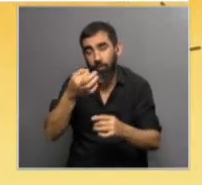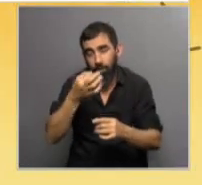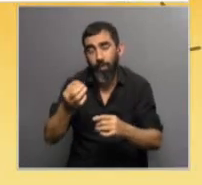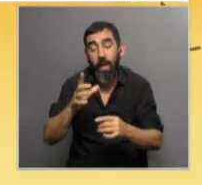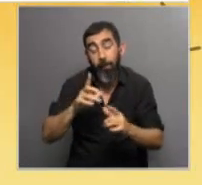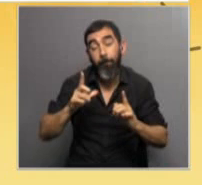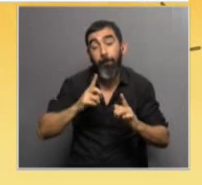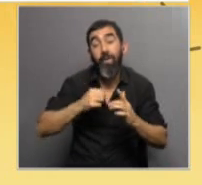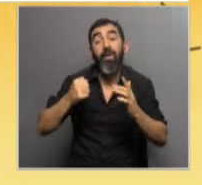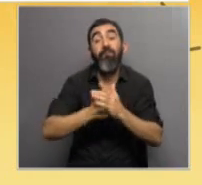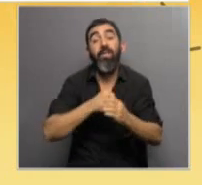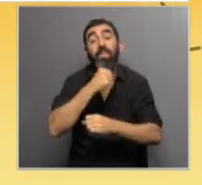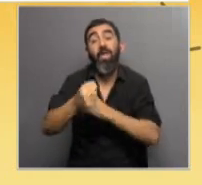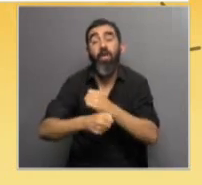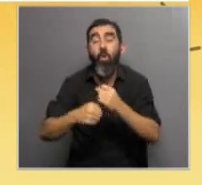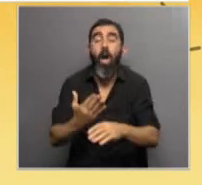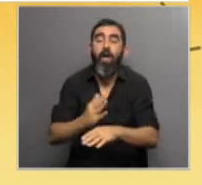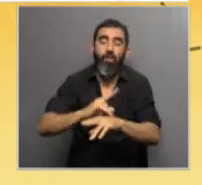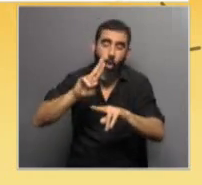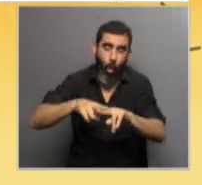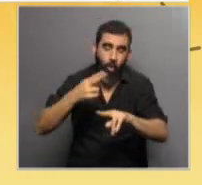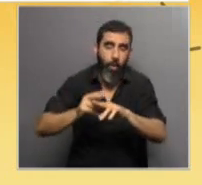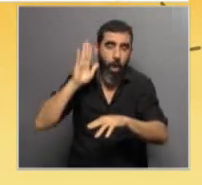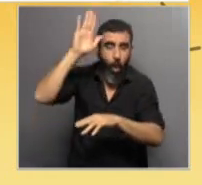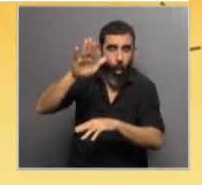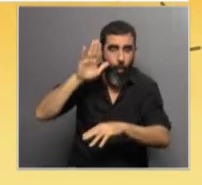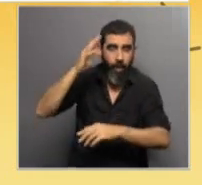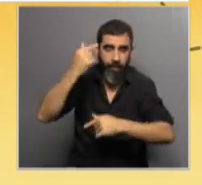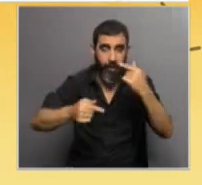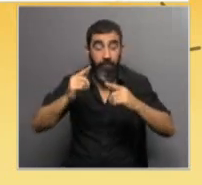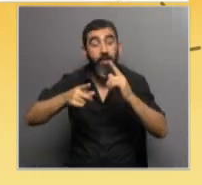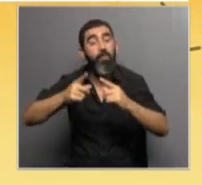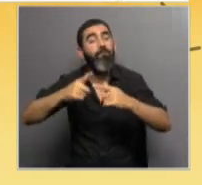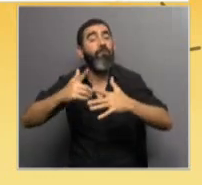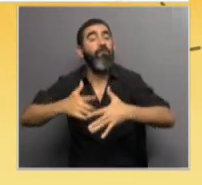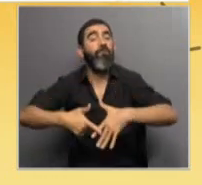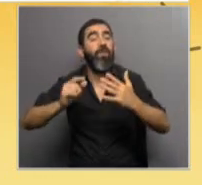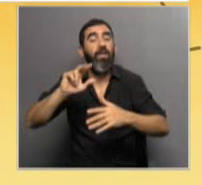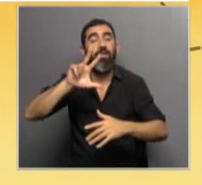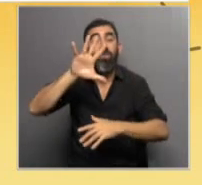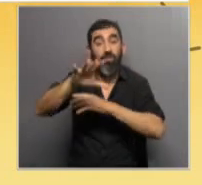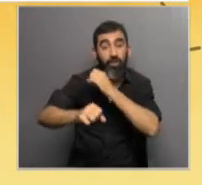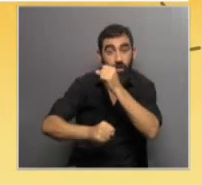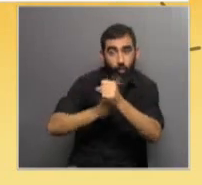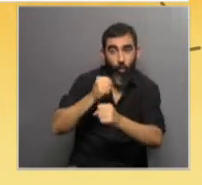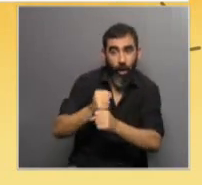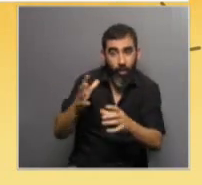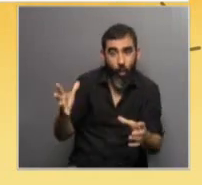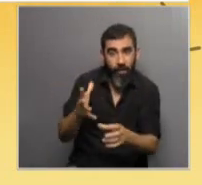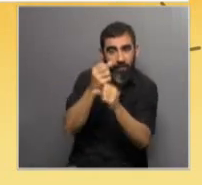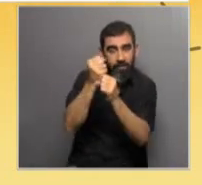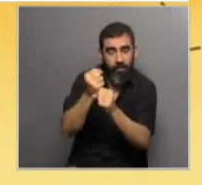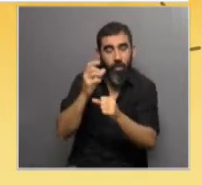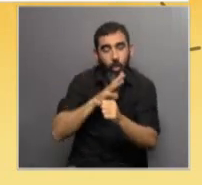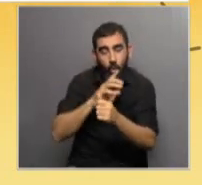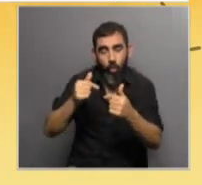espero de aquí a fin de año varias instancias de homenaje caldeiro también los festejos por los 35 años depresiva que se vienen cosas que vamos